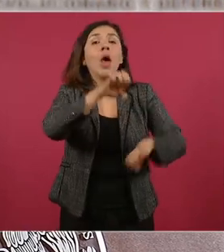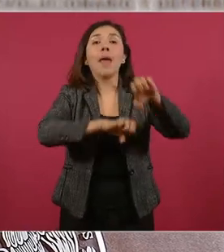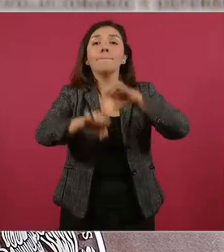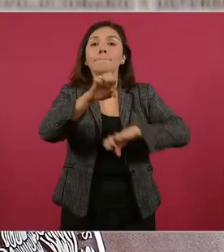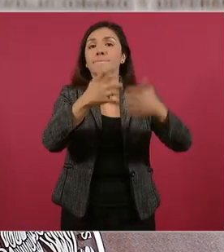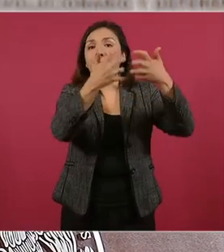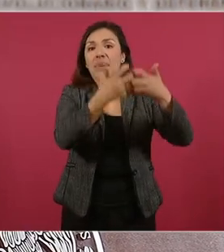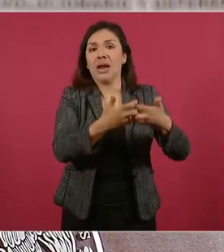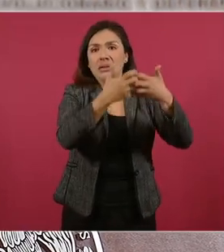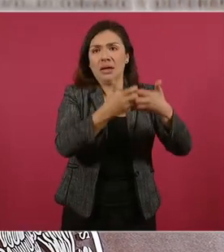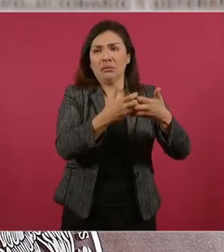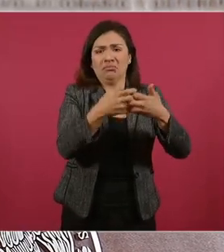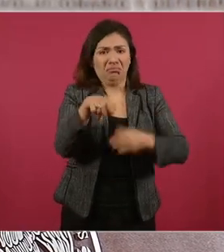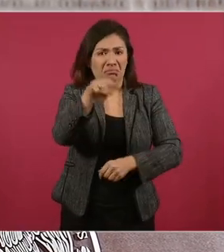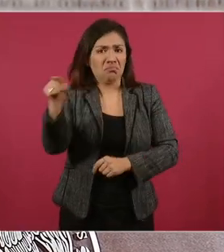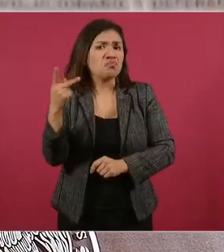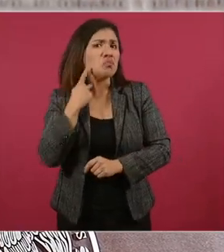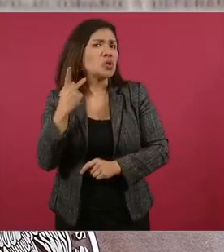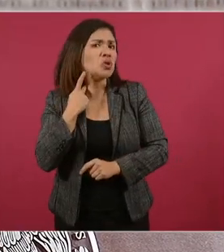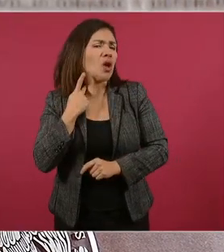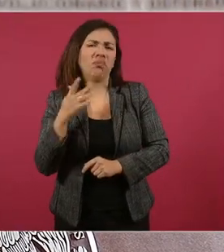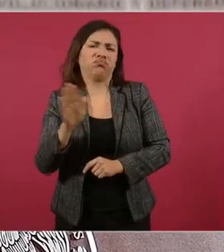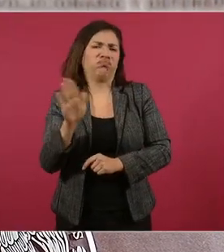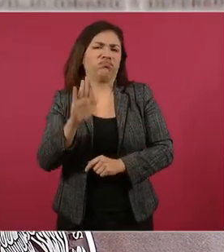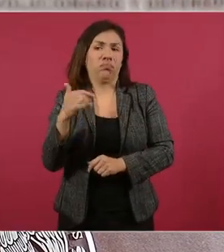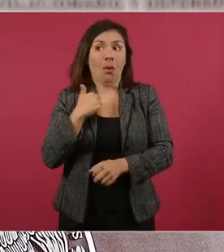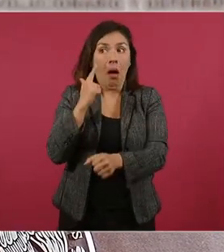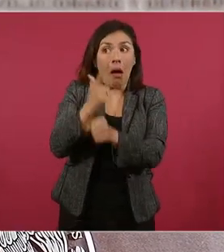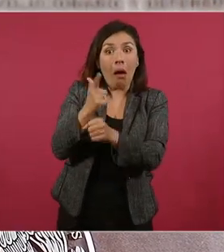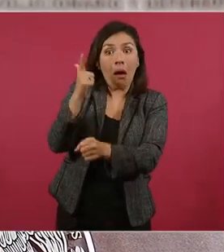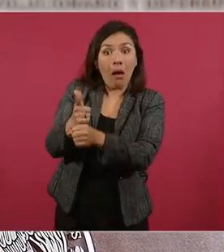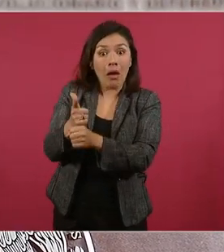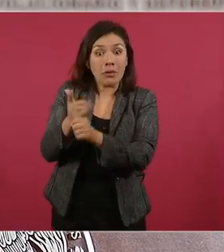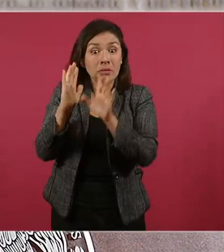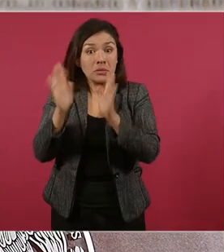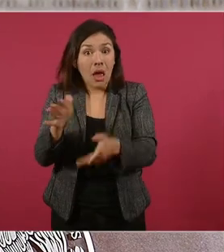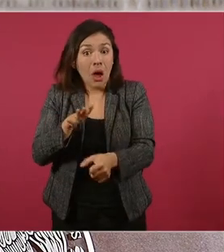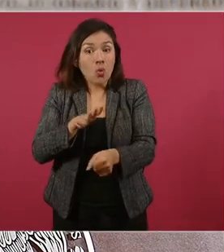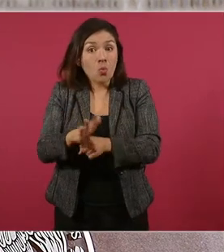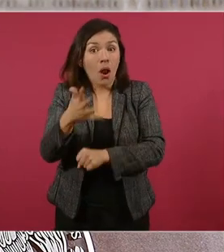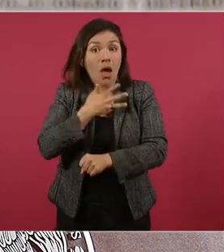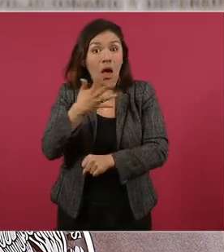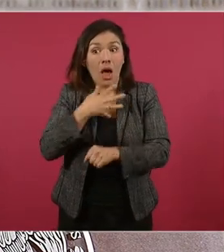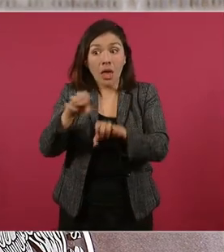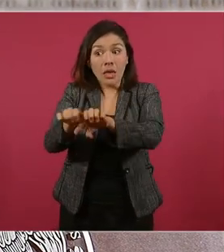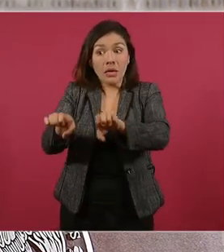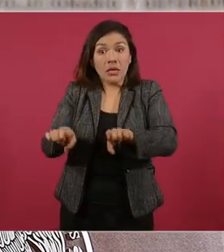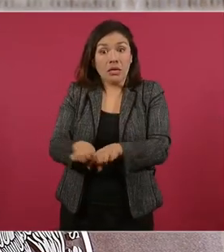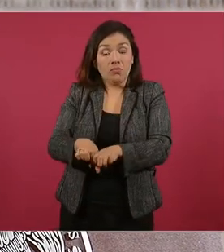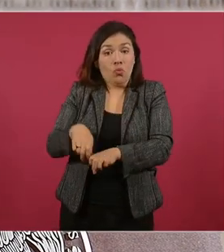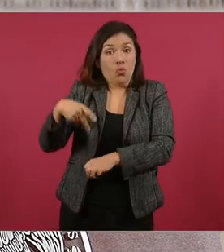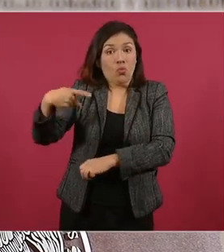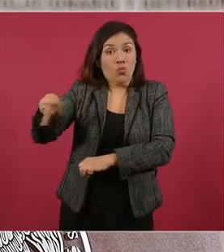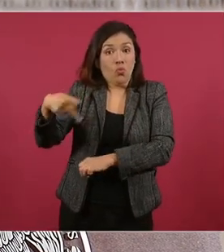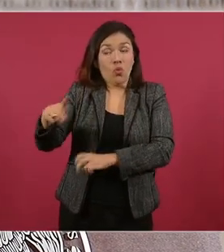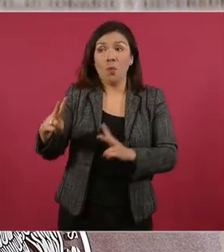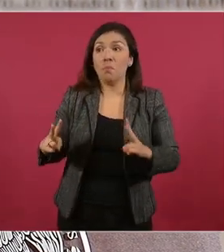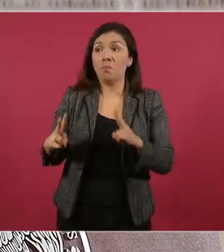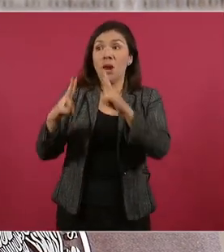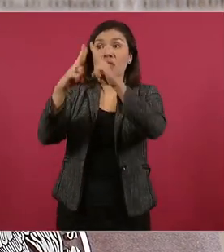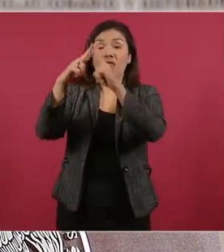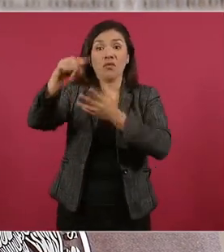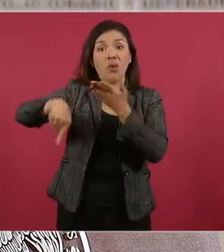no a políticos. No tenemos detectado nosotros ningún equipo o alguna